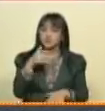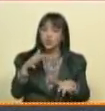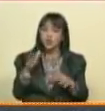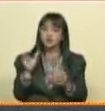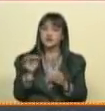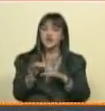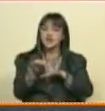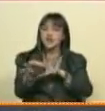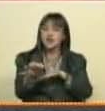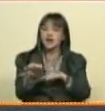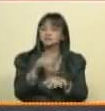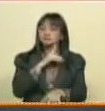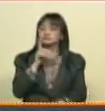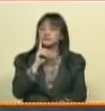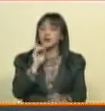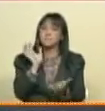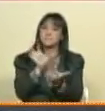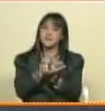de Margarita.